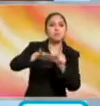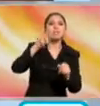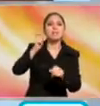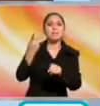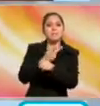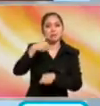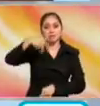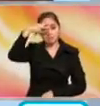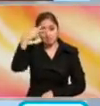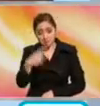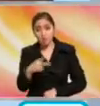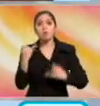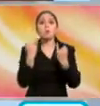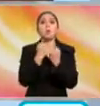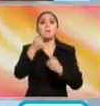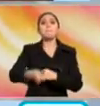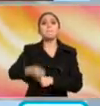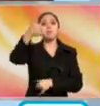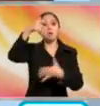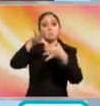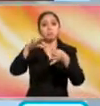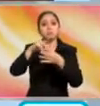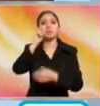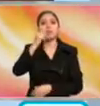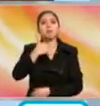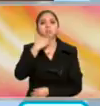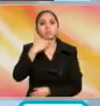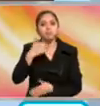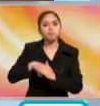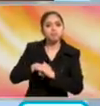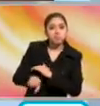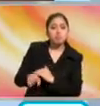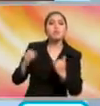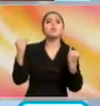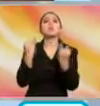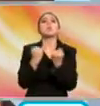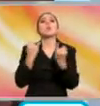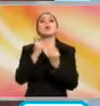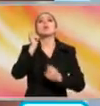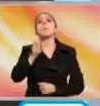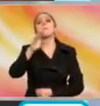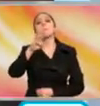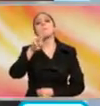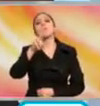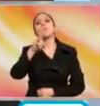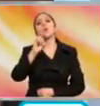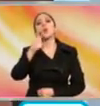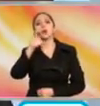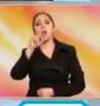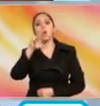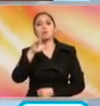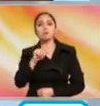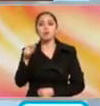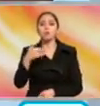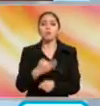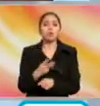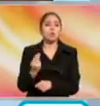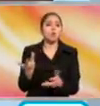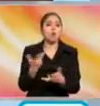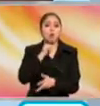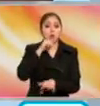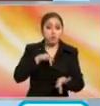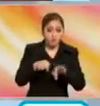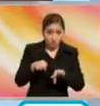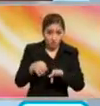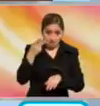nos habló de la corrupción, fue el primero que nos habló de esta burocracia indolente que no se mueve. Y bueno, hoy llega